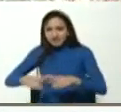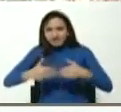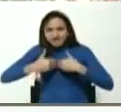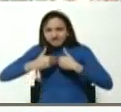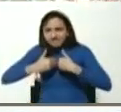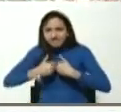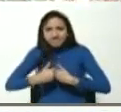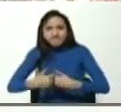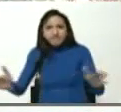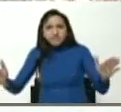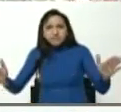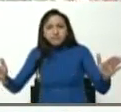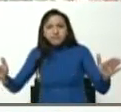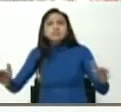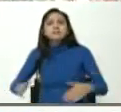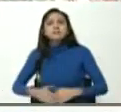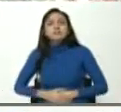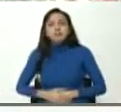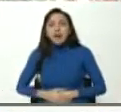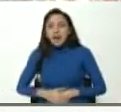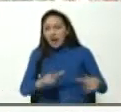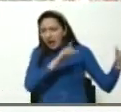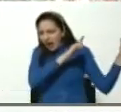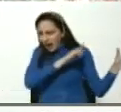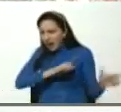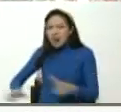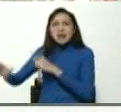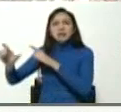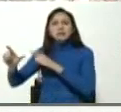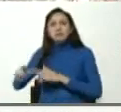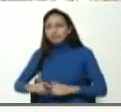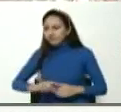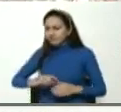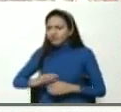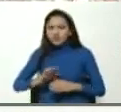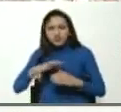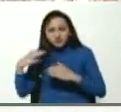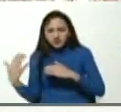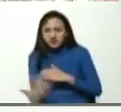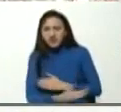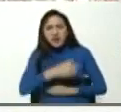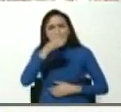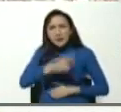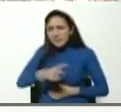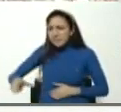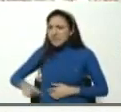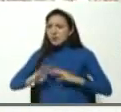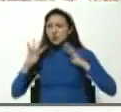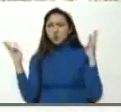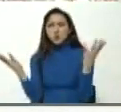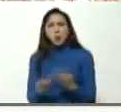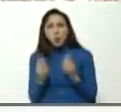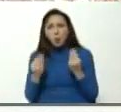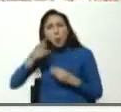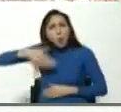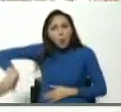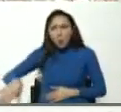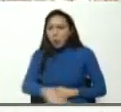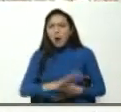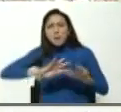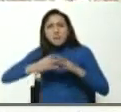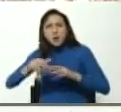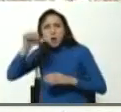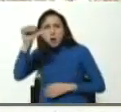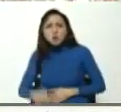fuerte militar del país ya estaban rodeados por miles de miles de hombres y mujeres de los barrios del sur